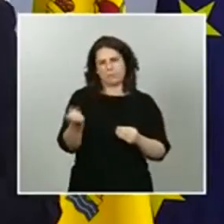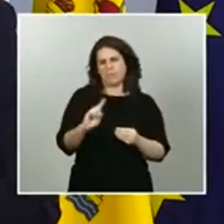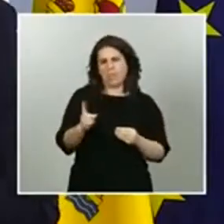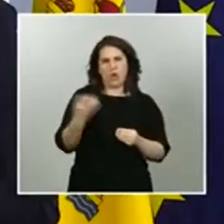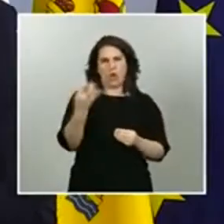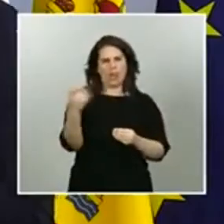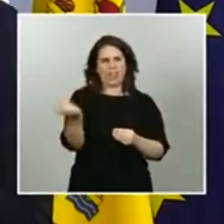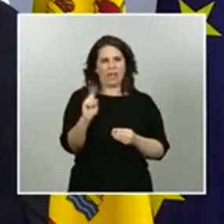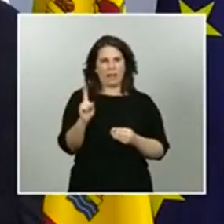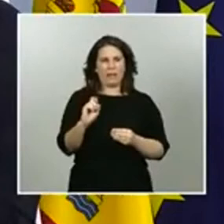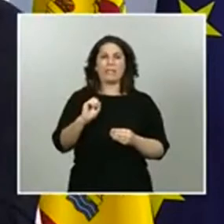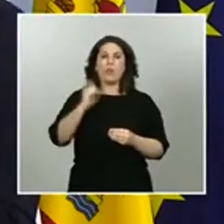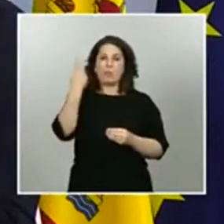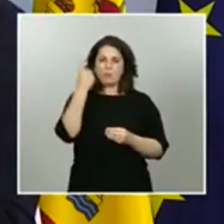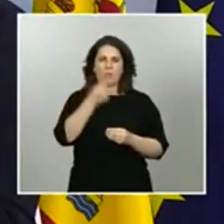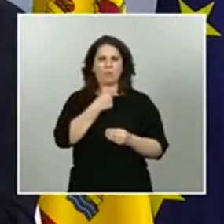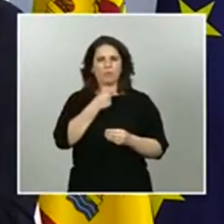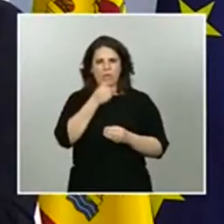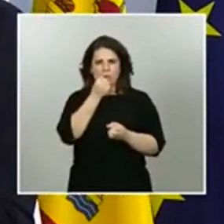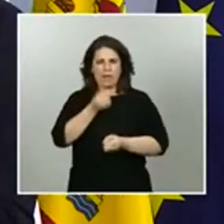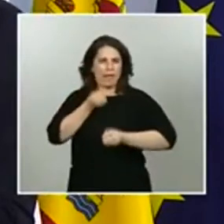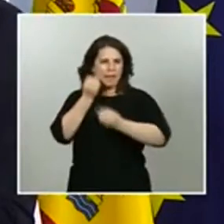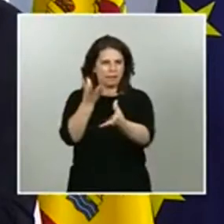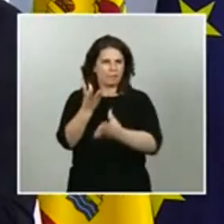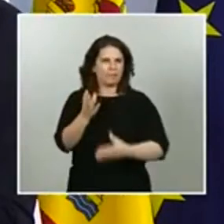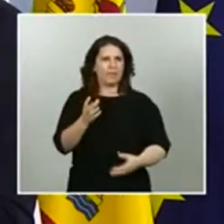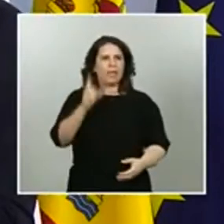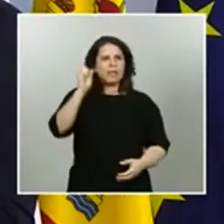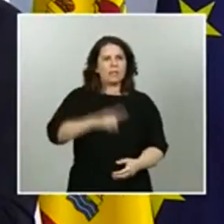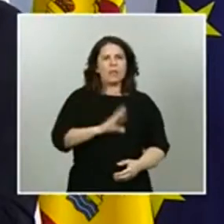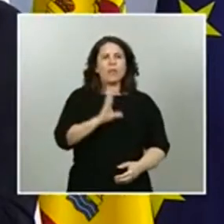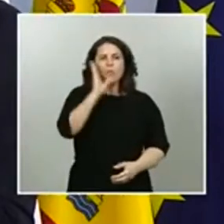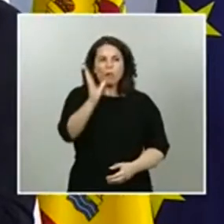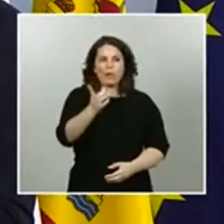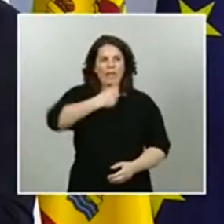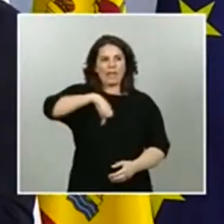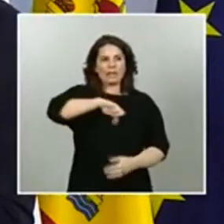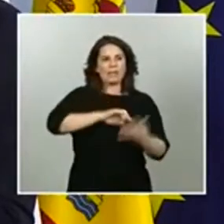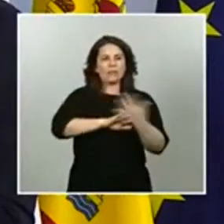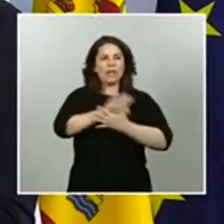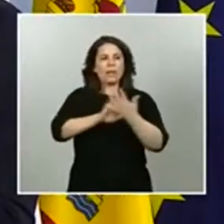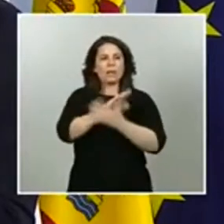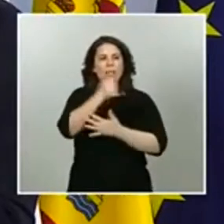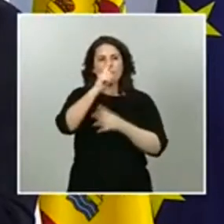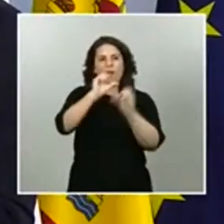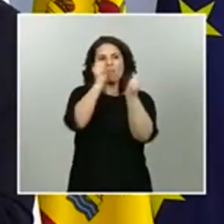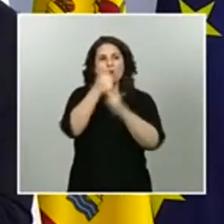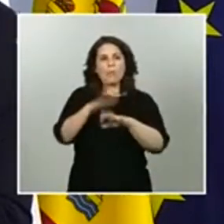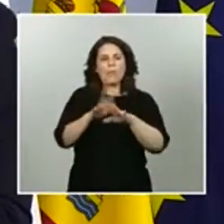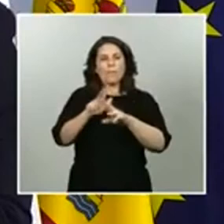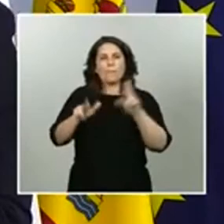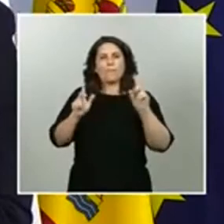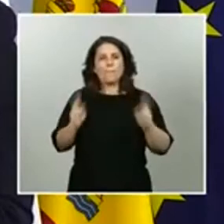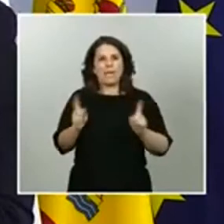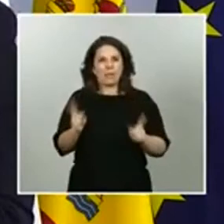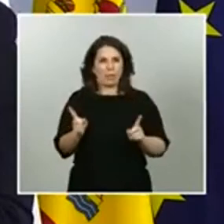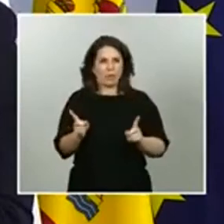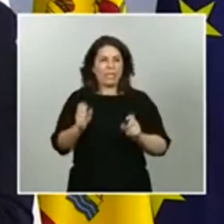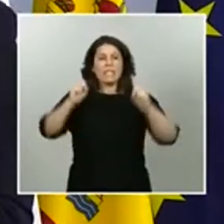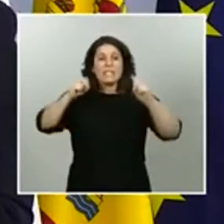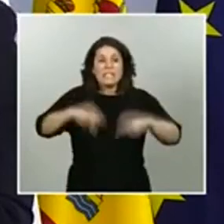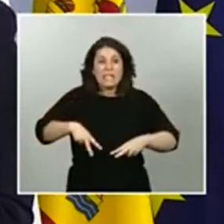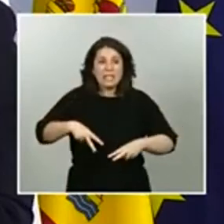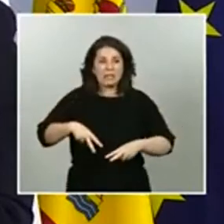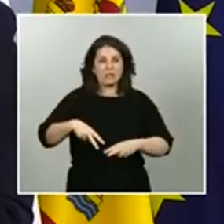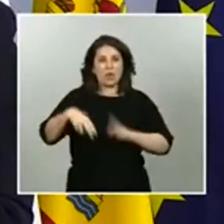me gustaría compartir, entre otras cosas, porque estamos hablando de una línea precautoria sin ningún tipo de condicionalidad y que está referida a